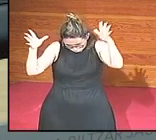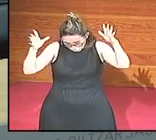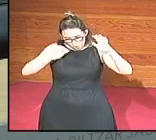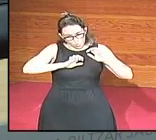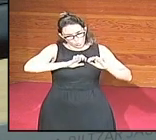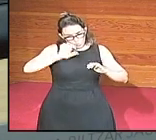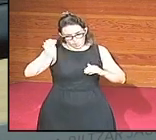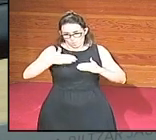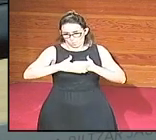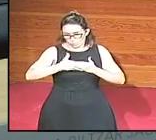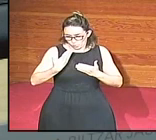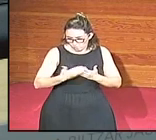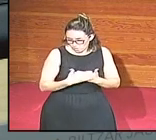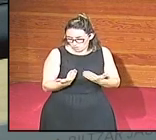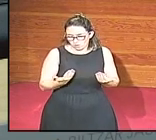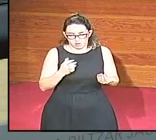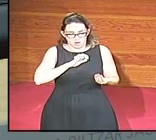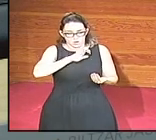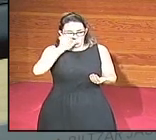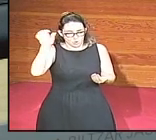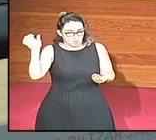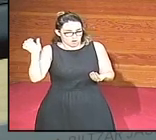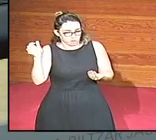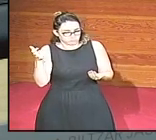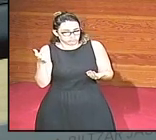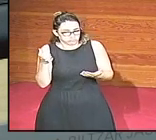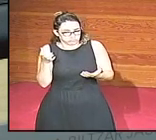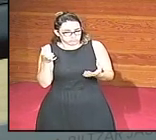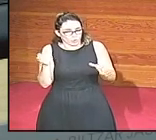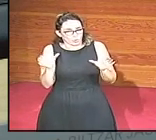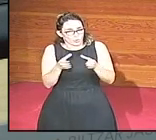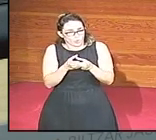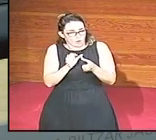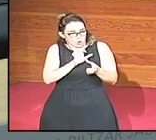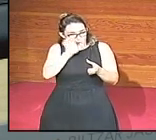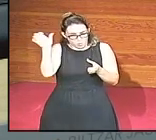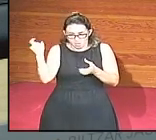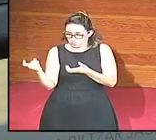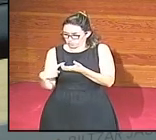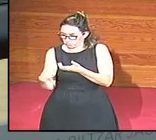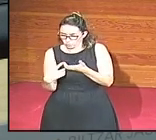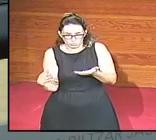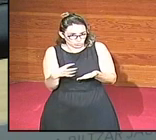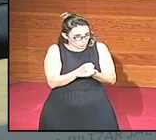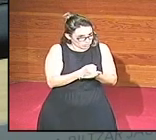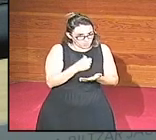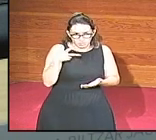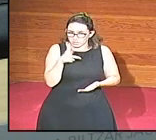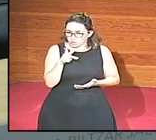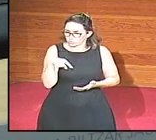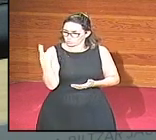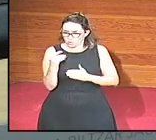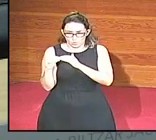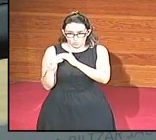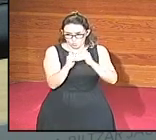vivimos ahora, una Europa, bueno, de una comunidad europea en la que cabemos todos, defendemos determinados derechos,